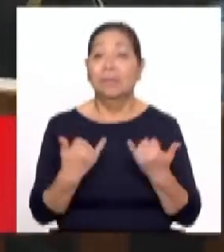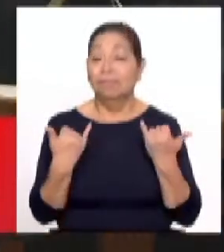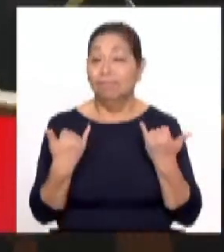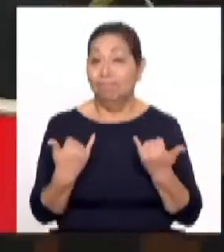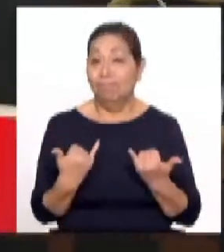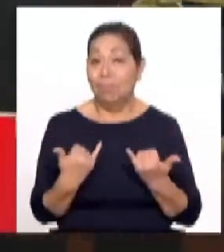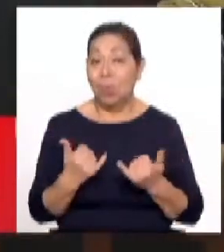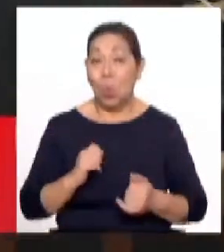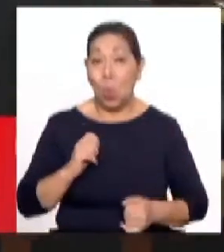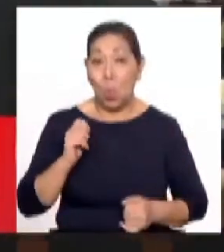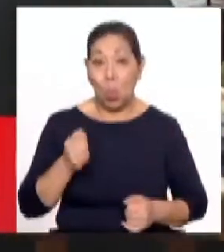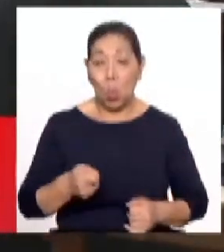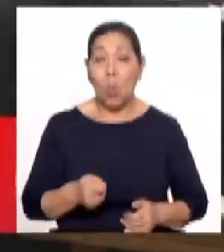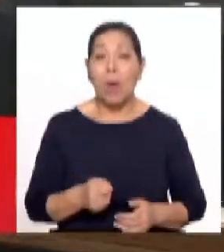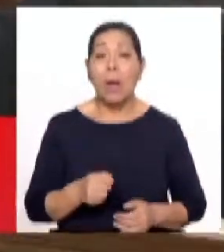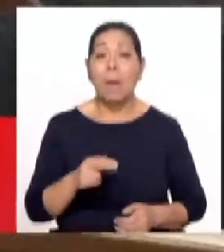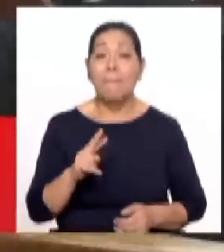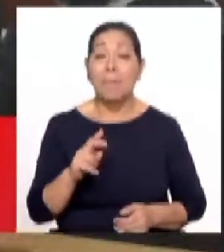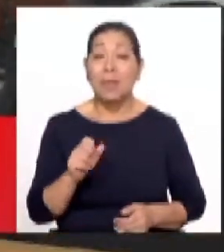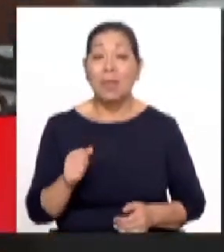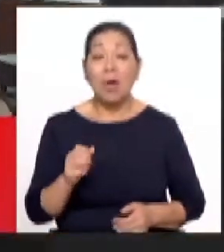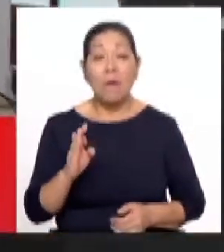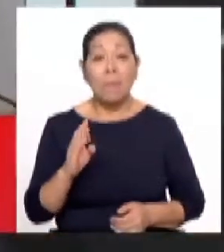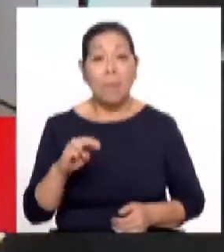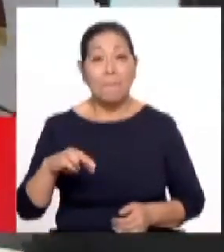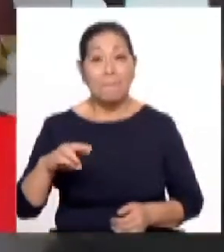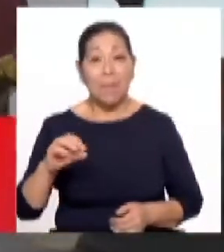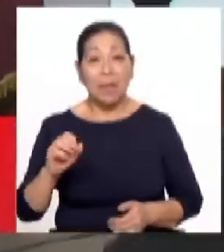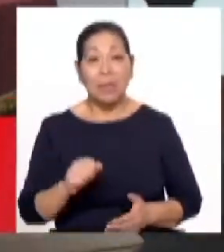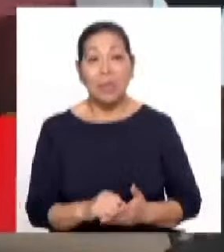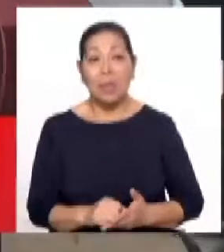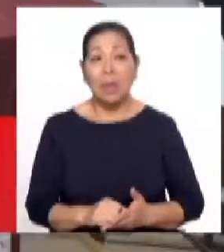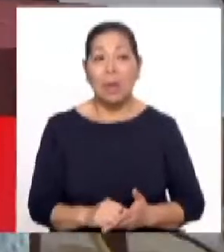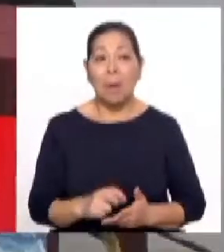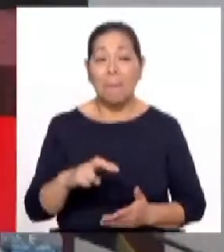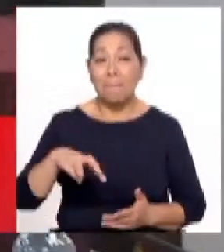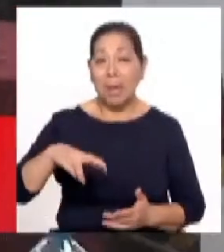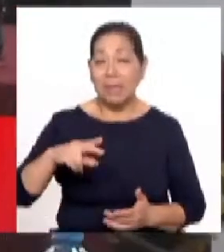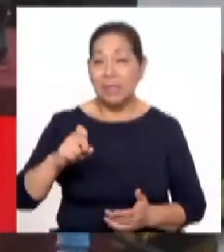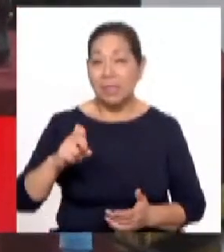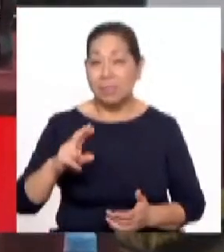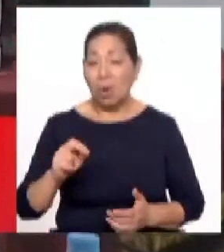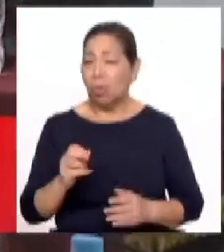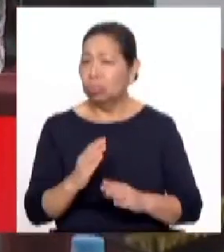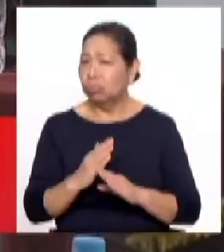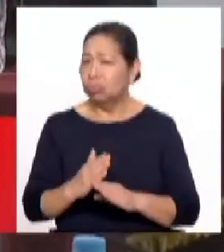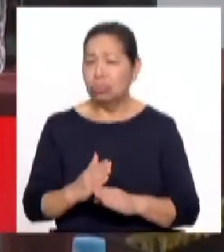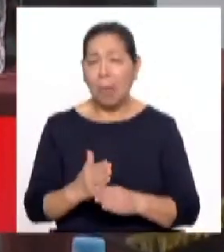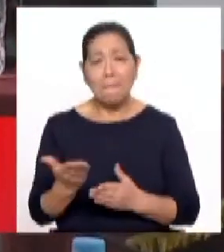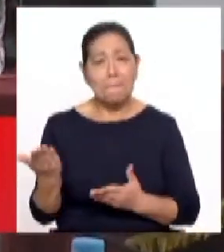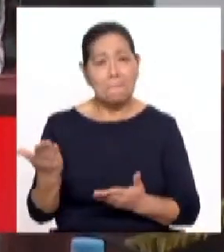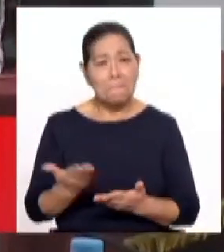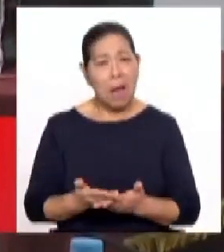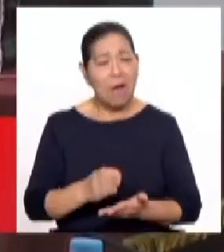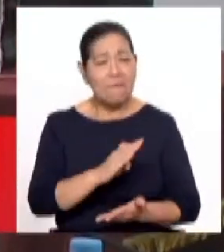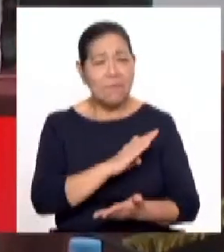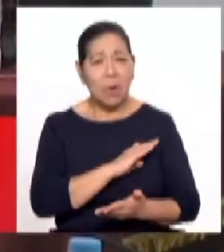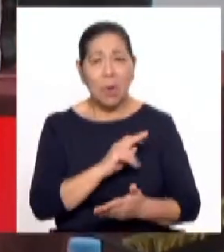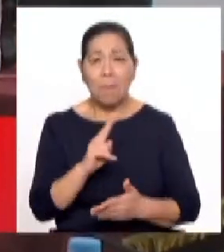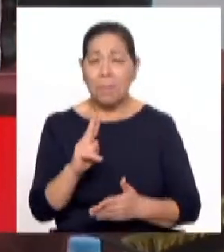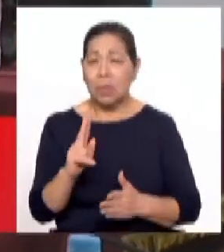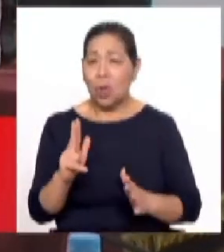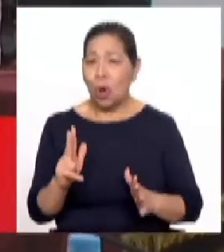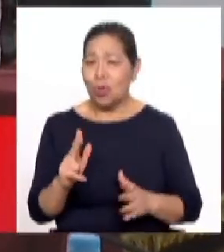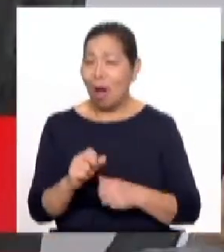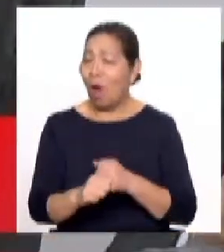forma los jueces Juan Santillán Francisco Mendoza y Máximo maguiña rechazaron el pedido fiscal de 28